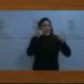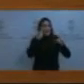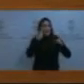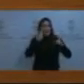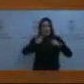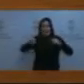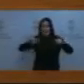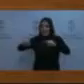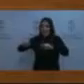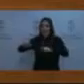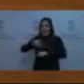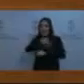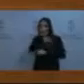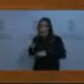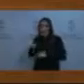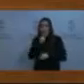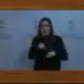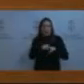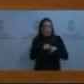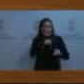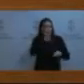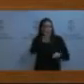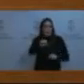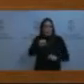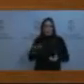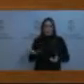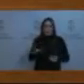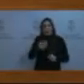del comunismo para decirnos a los demás cómo